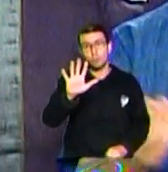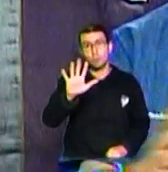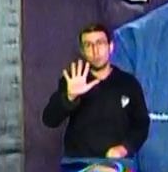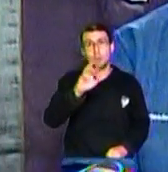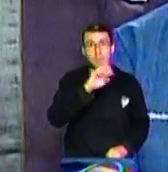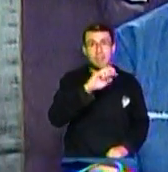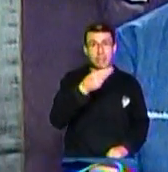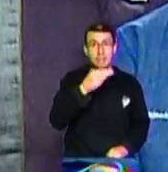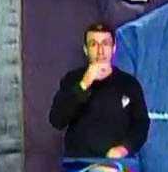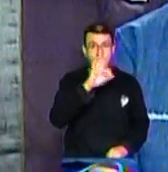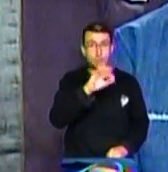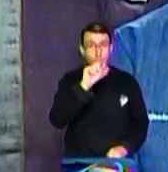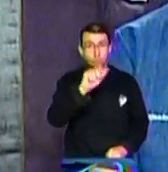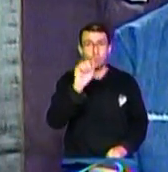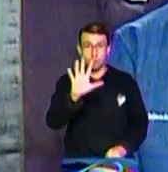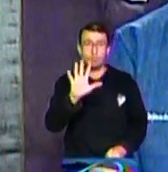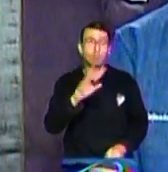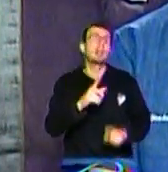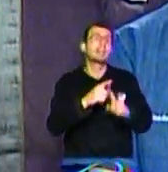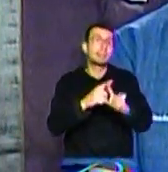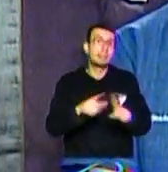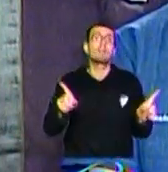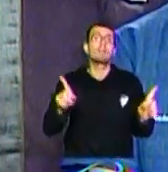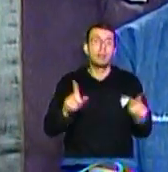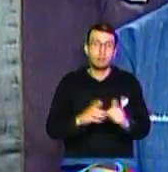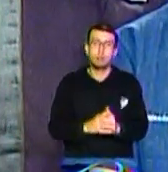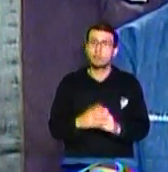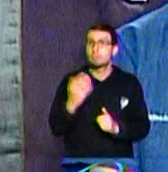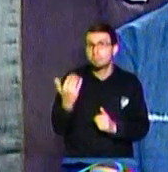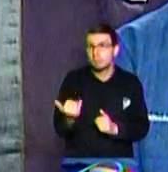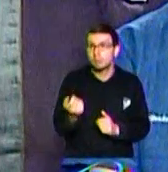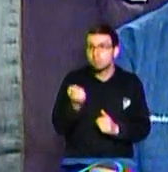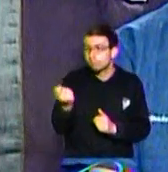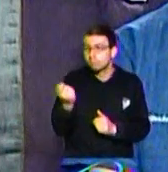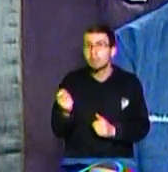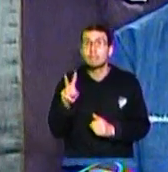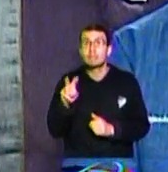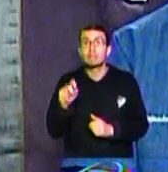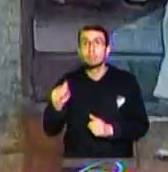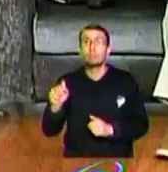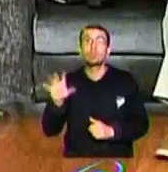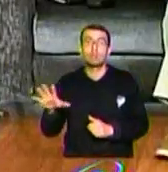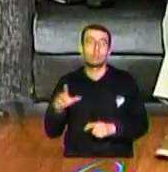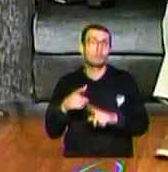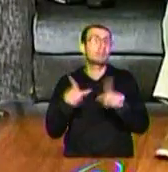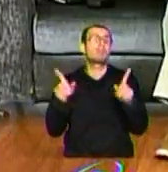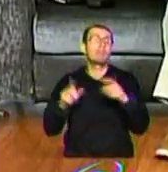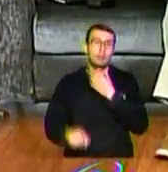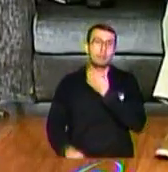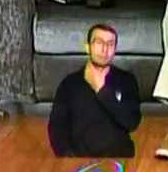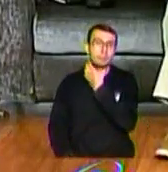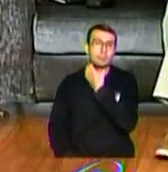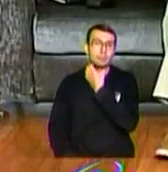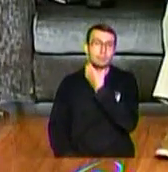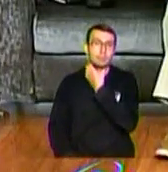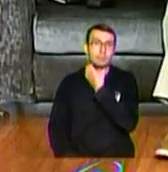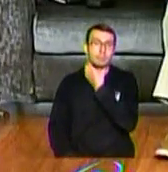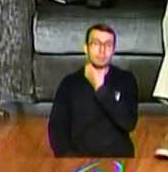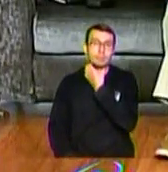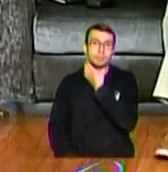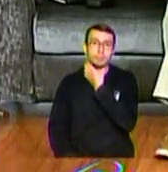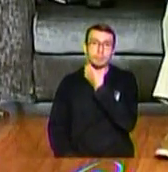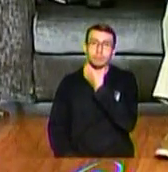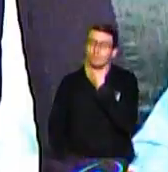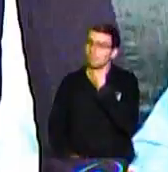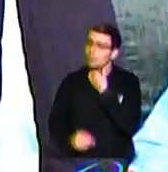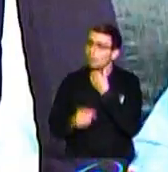está muy diferente pues a los fluidos corporales que por lo general se acercan a 7 o 7.5. ¿Características o razones de